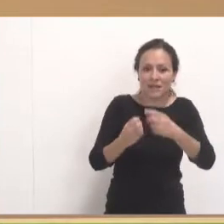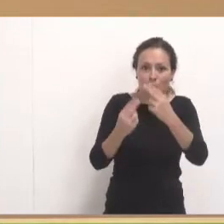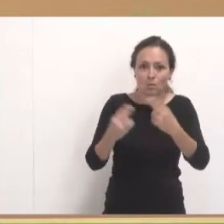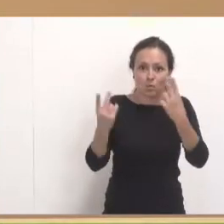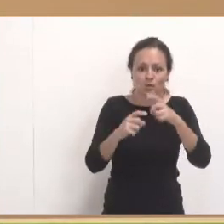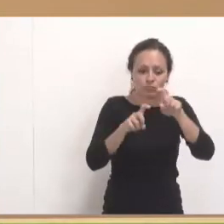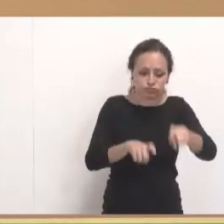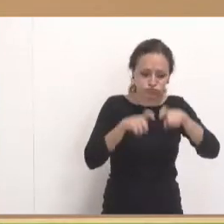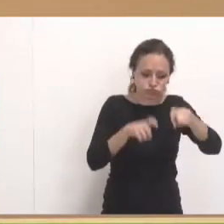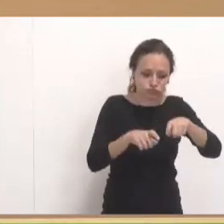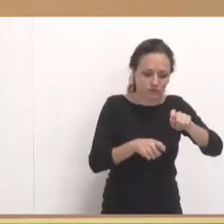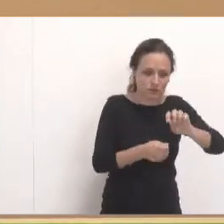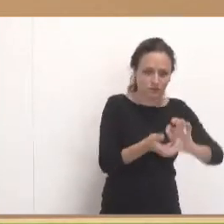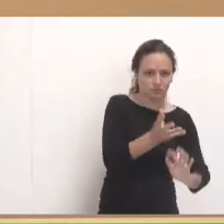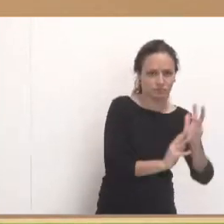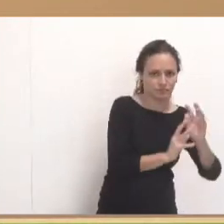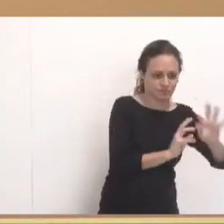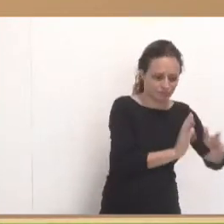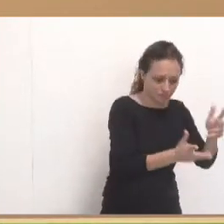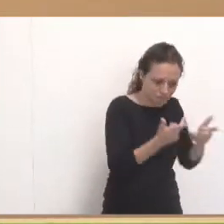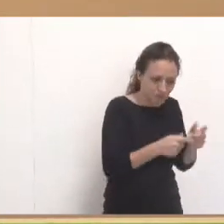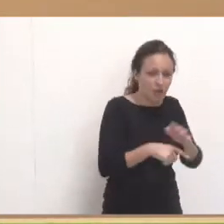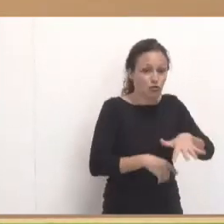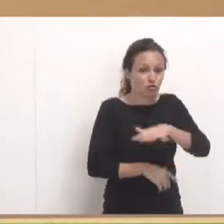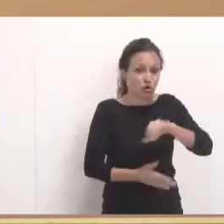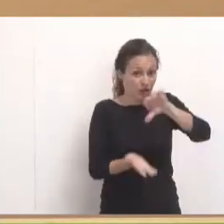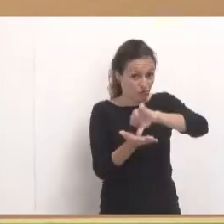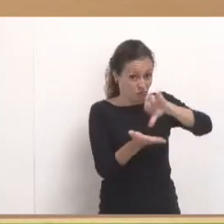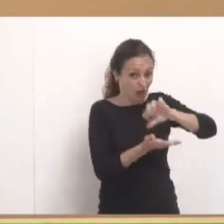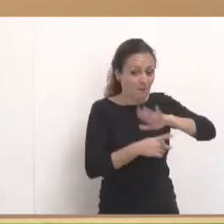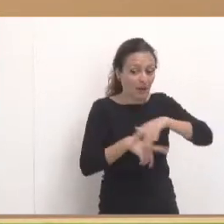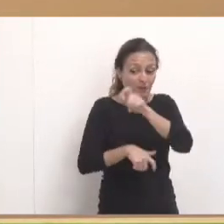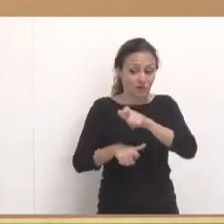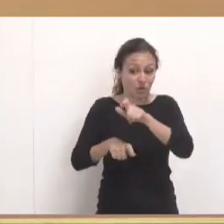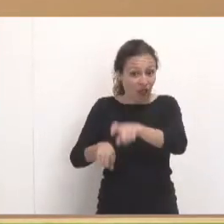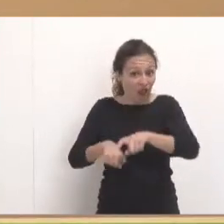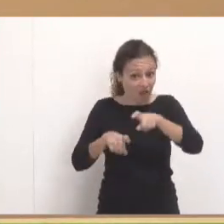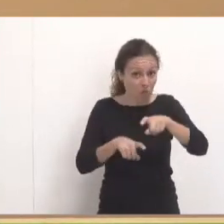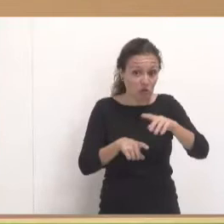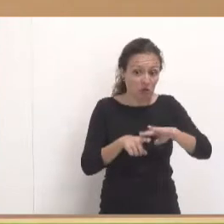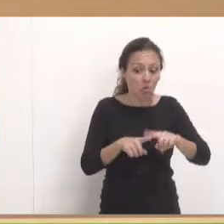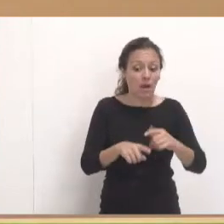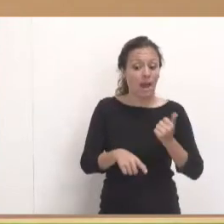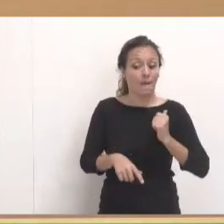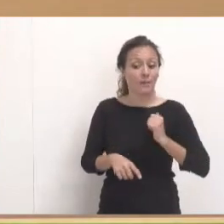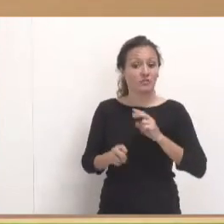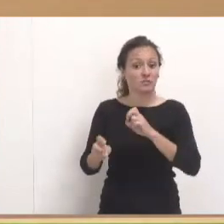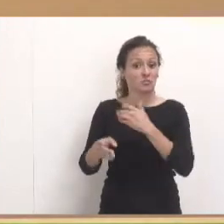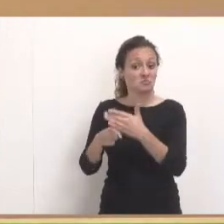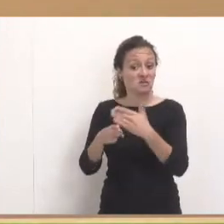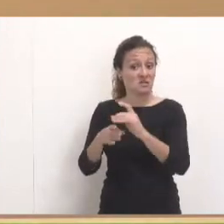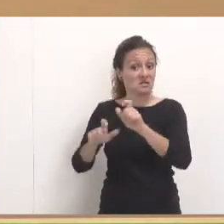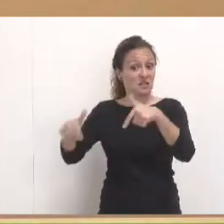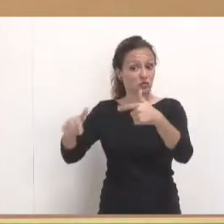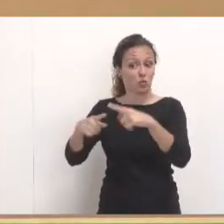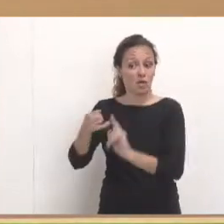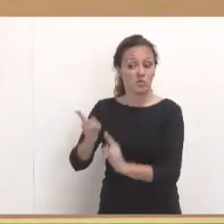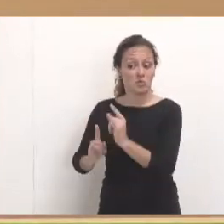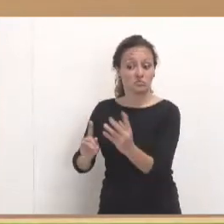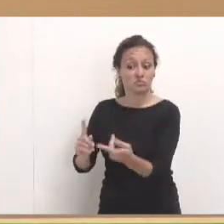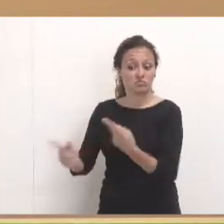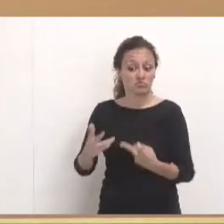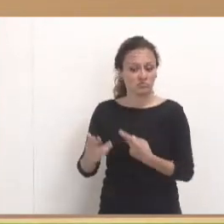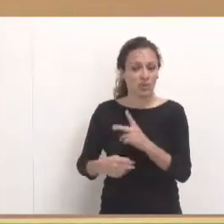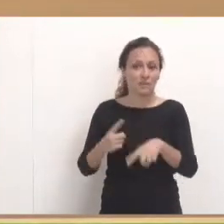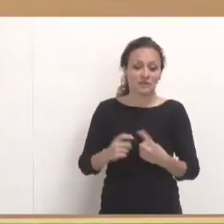desbrozadora y volteadora en el ámbito comarcal, para que muchas personas agricultoras optimicen el aprovechamiento de restos de poda y de cosecha y su transformación